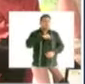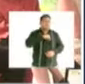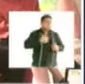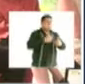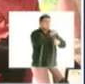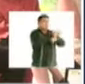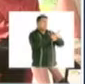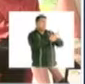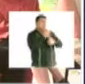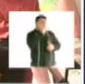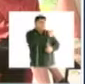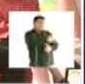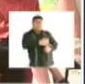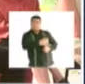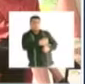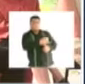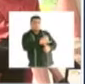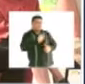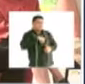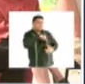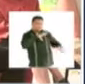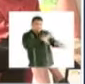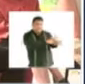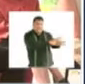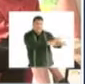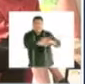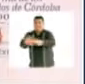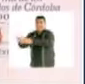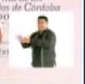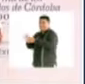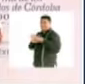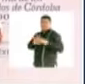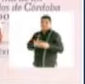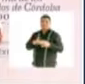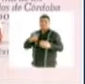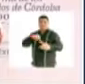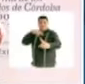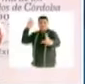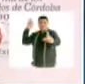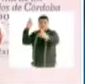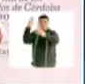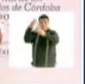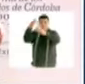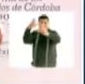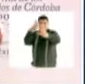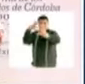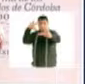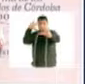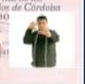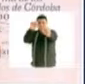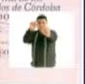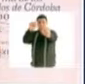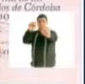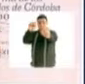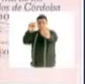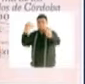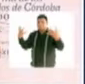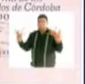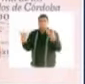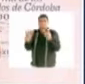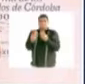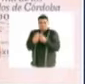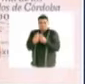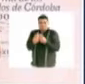mucho camino por cerrar, ¿no? Y esto yo creo que ha sido muy bien. Veo que existe una gran afinidad,